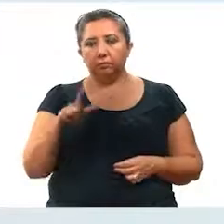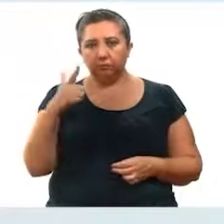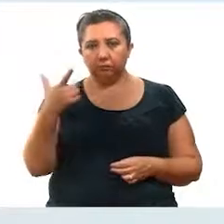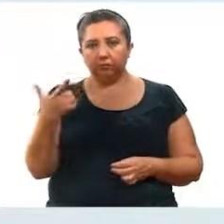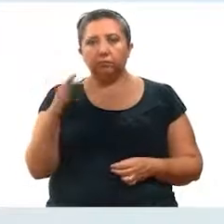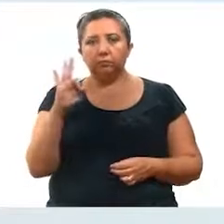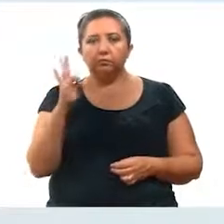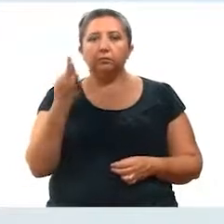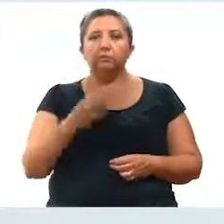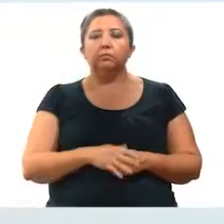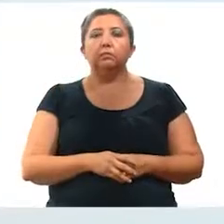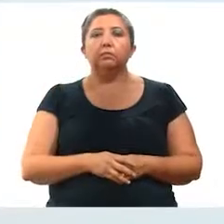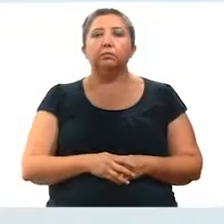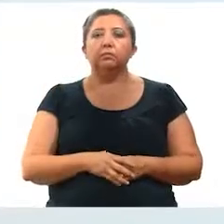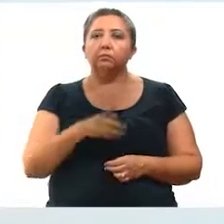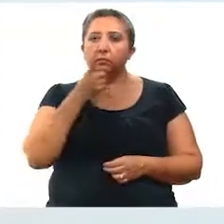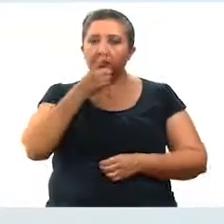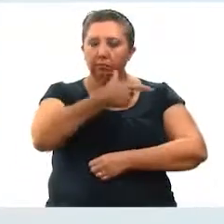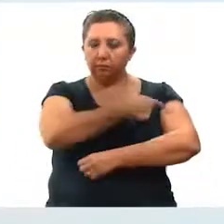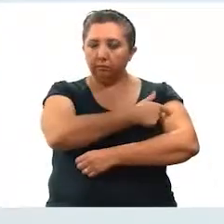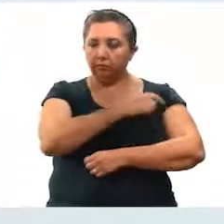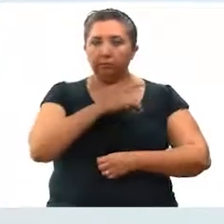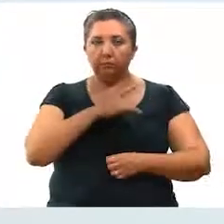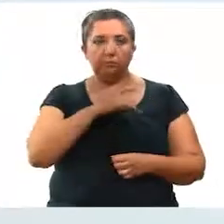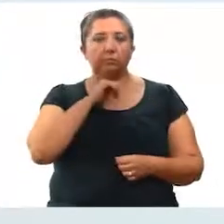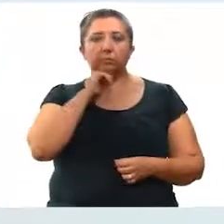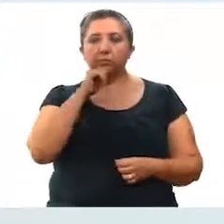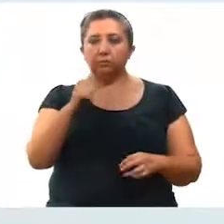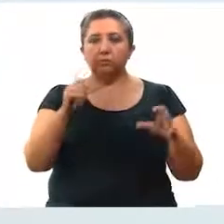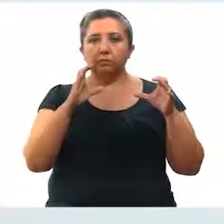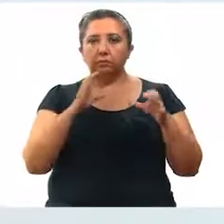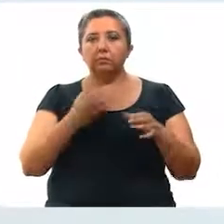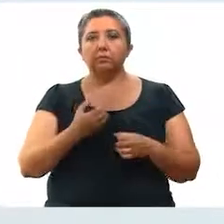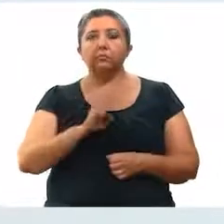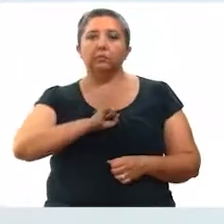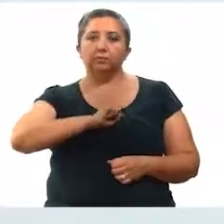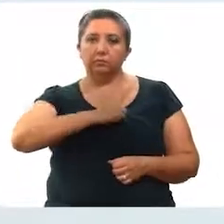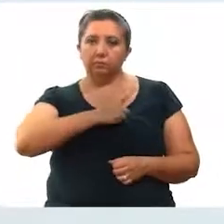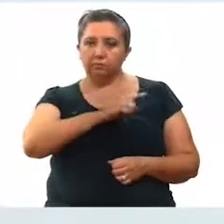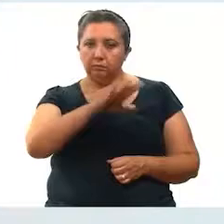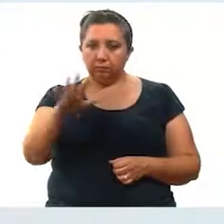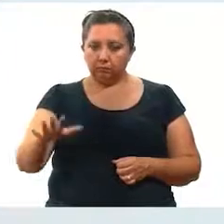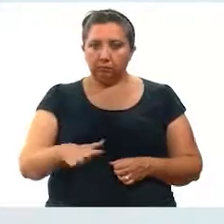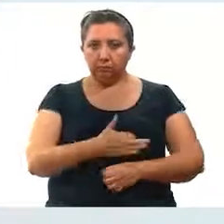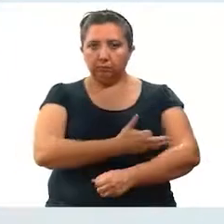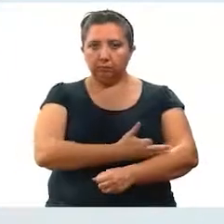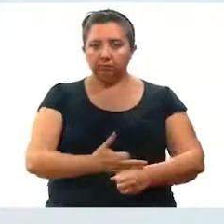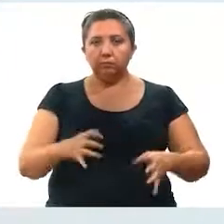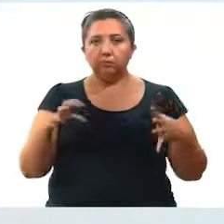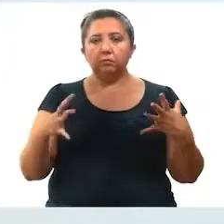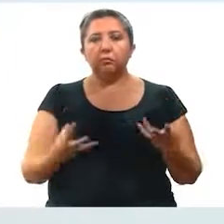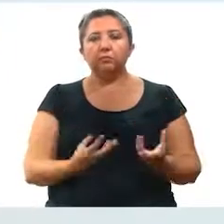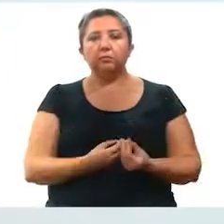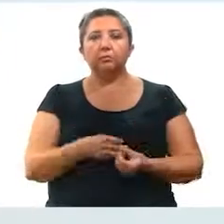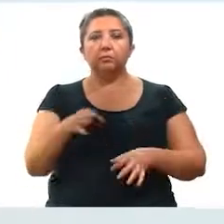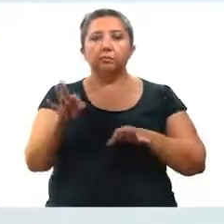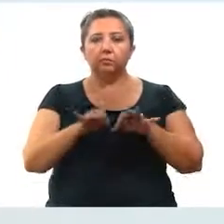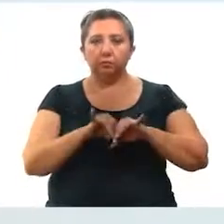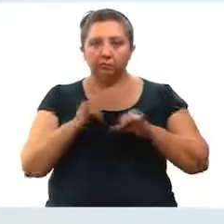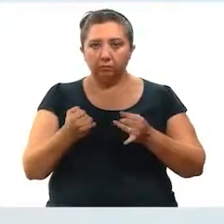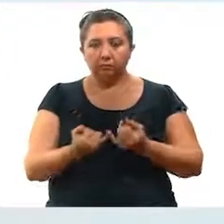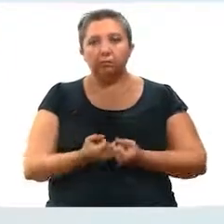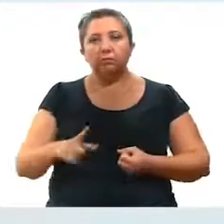de febrero. Los invitamos a vacunarse sin temor para proteger nuestra salud y la de nuestras familias. Estamos trabajando de